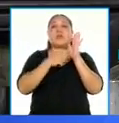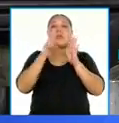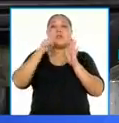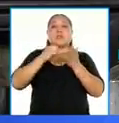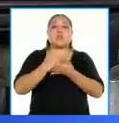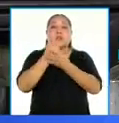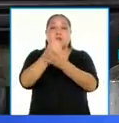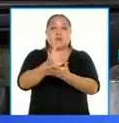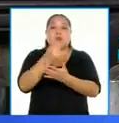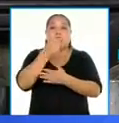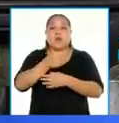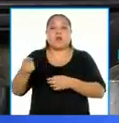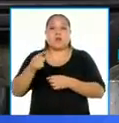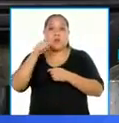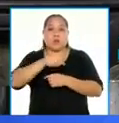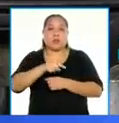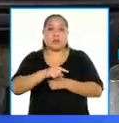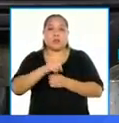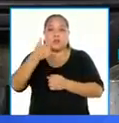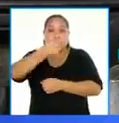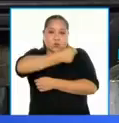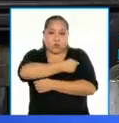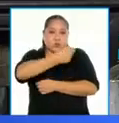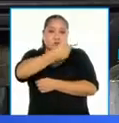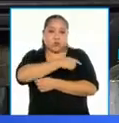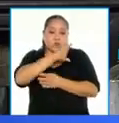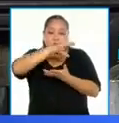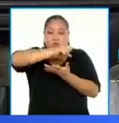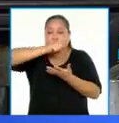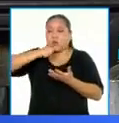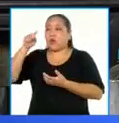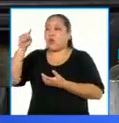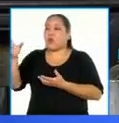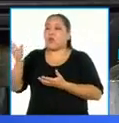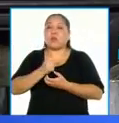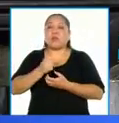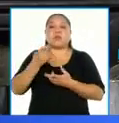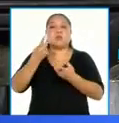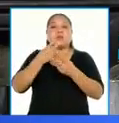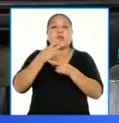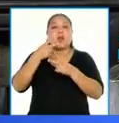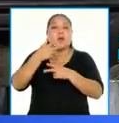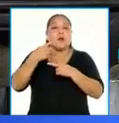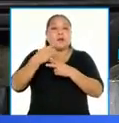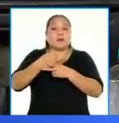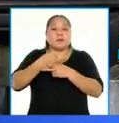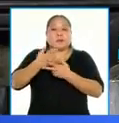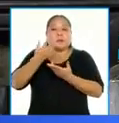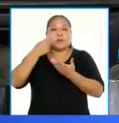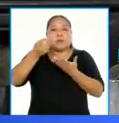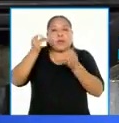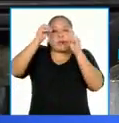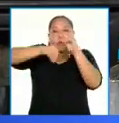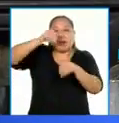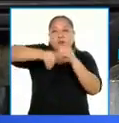beneficiado con estas dosis, ¿no?, que habían sido solicitadas para efectos de los equipos de